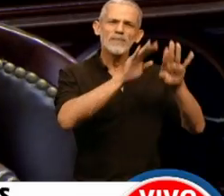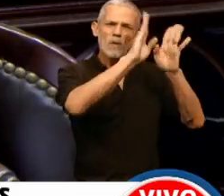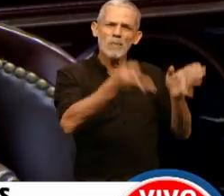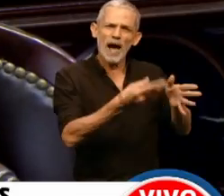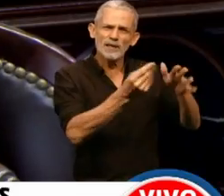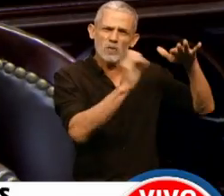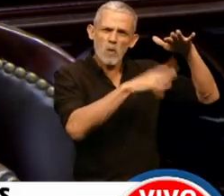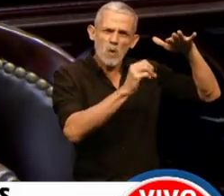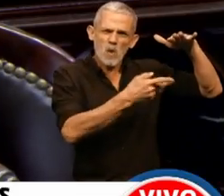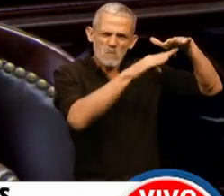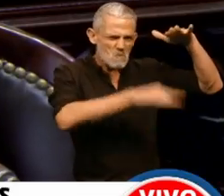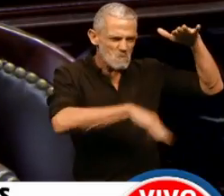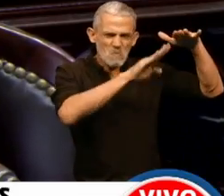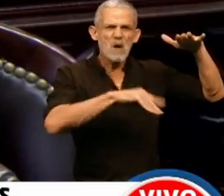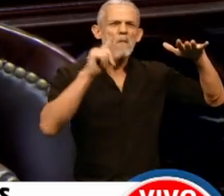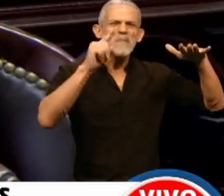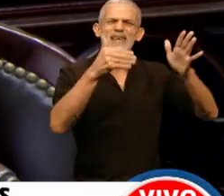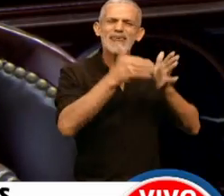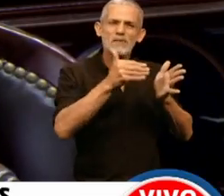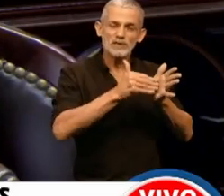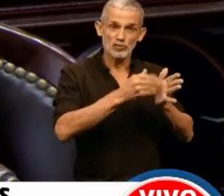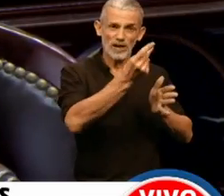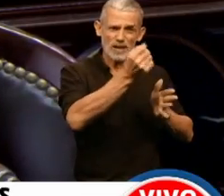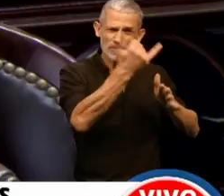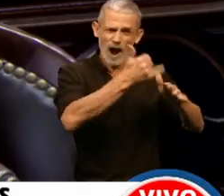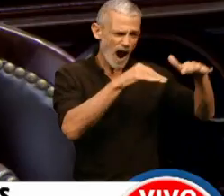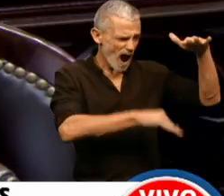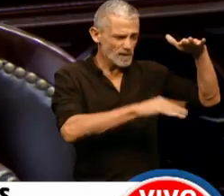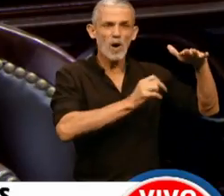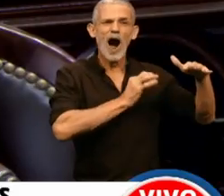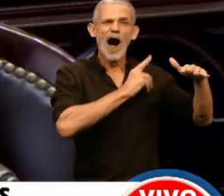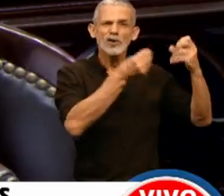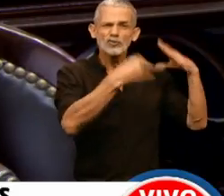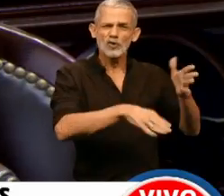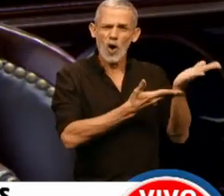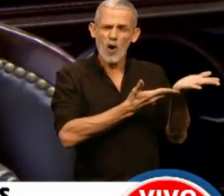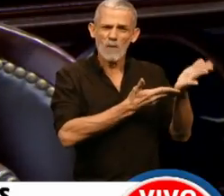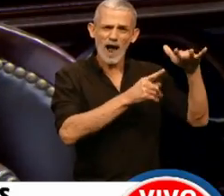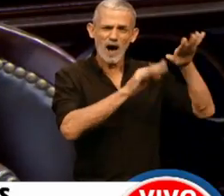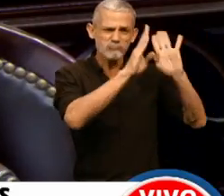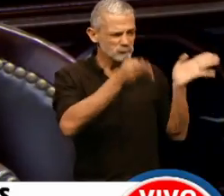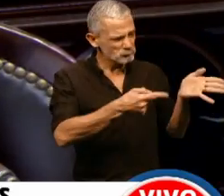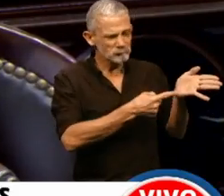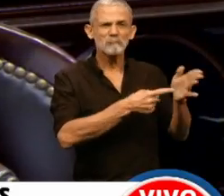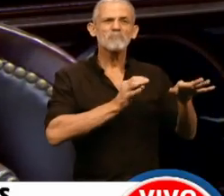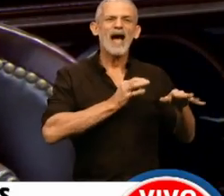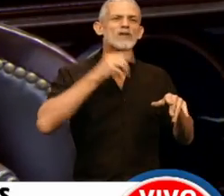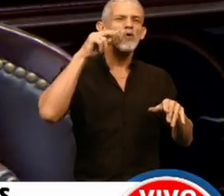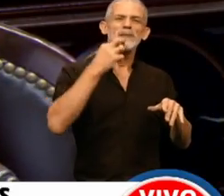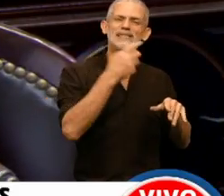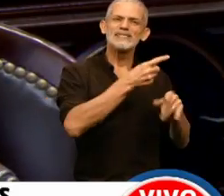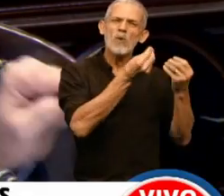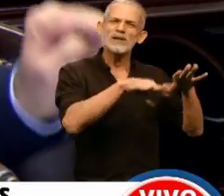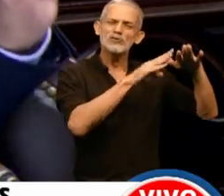fiduciario miles de millones de pesos por año el último salto de 2019